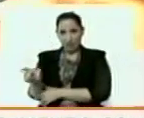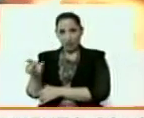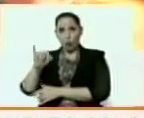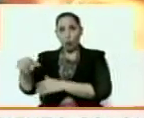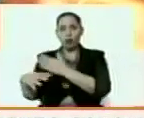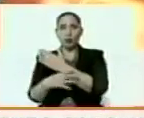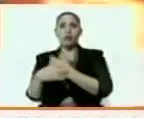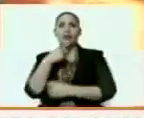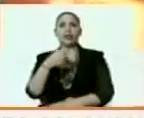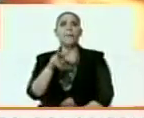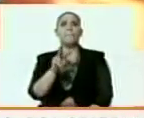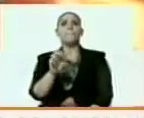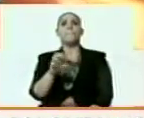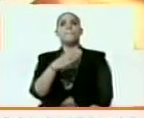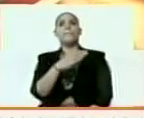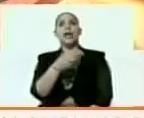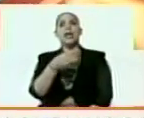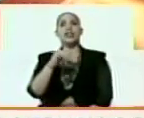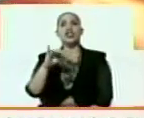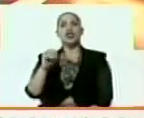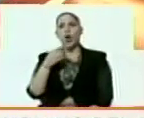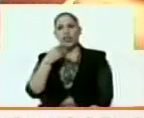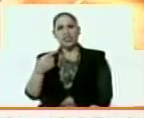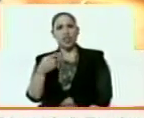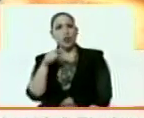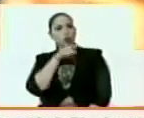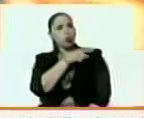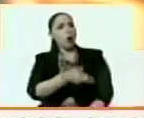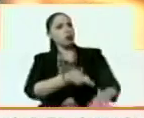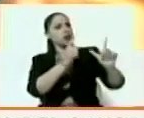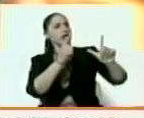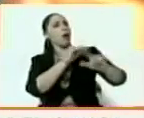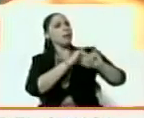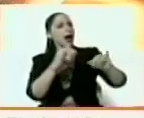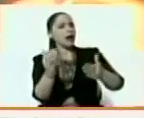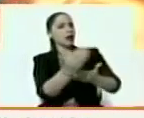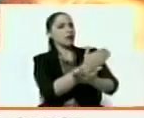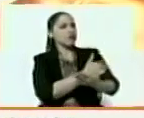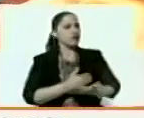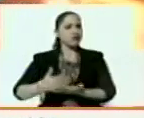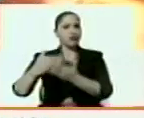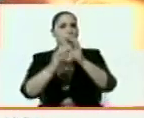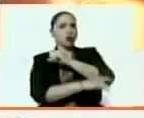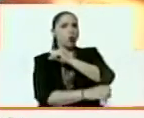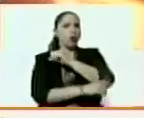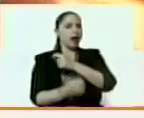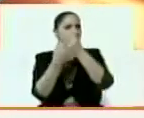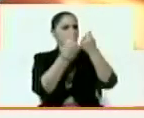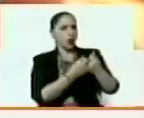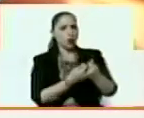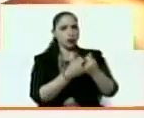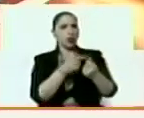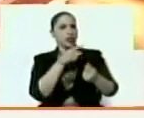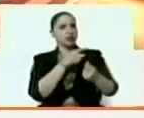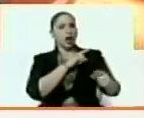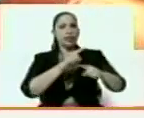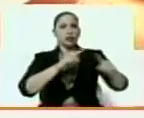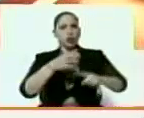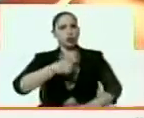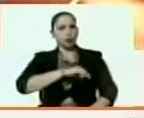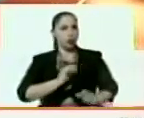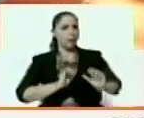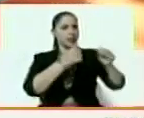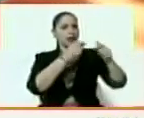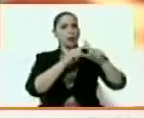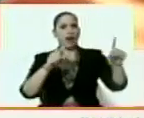Carlos Vecchio, ahora tú estás autorizado para recoger todos esos fondos de estos juicios y de todas estas acciones que estamos emprendiendo